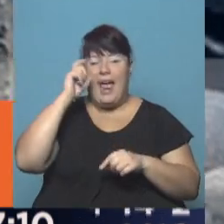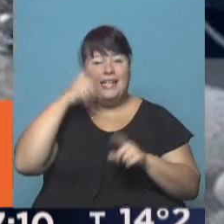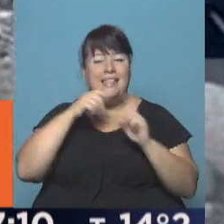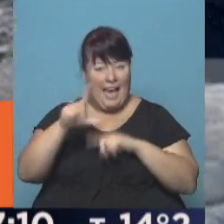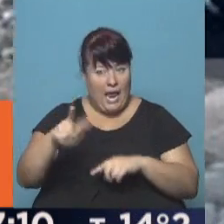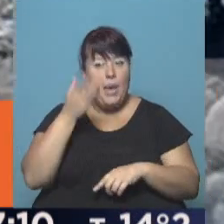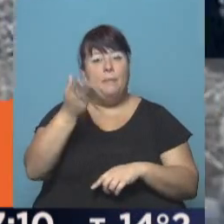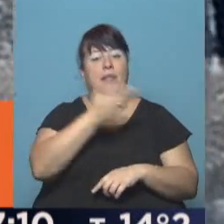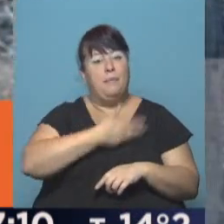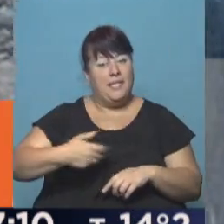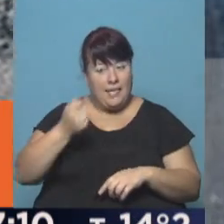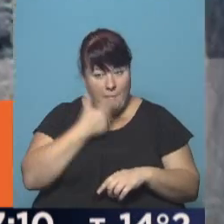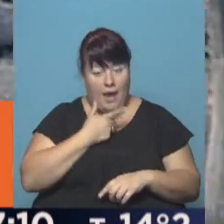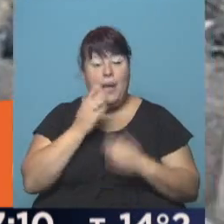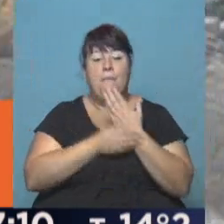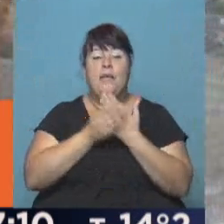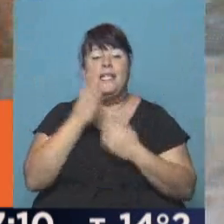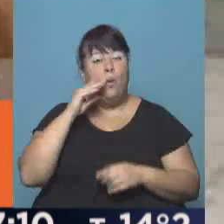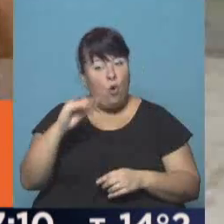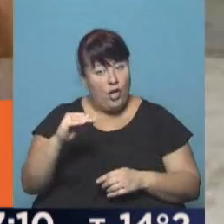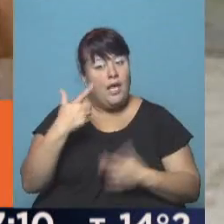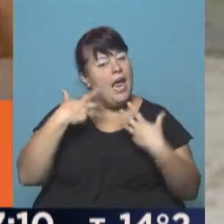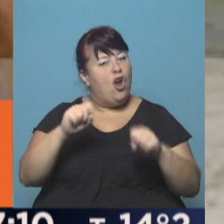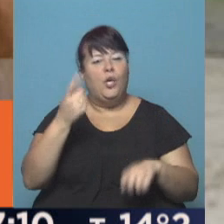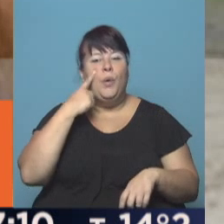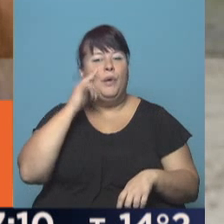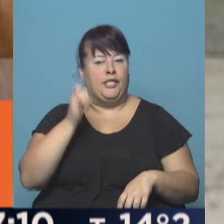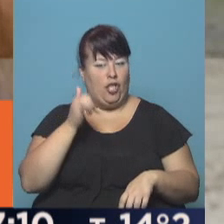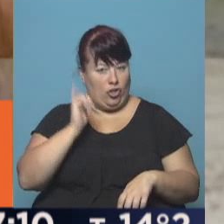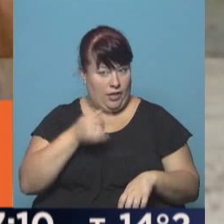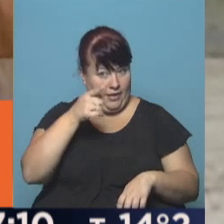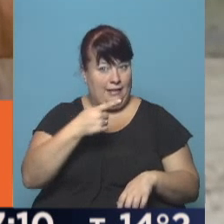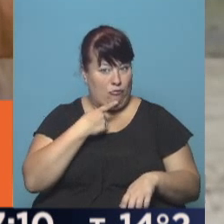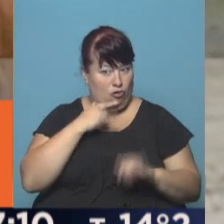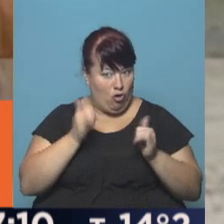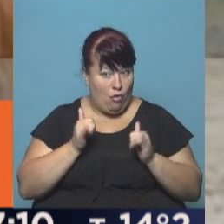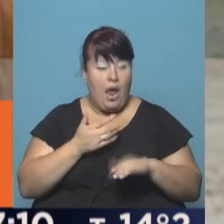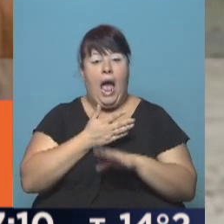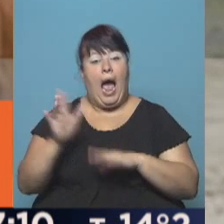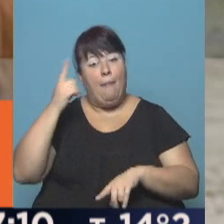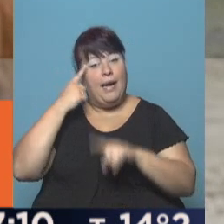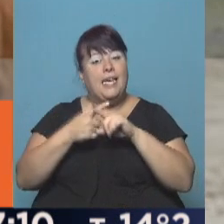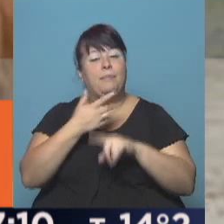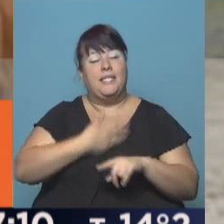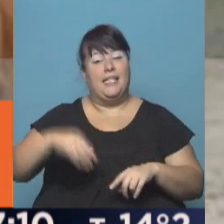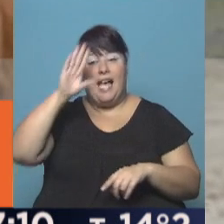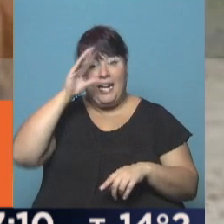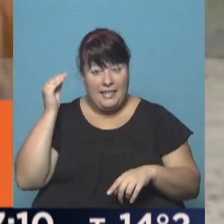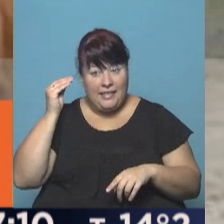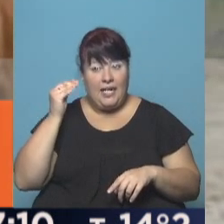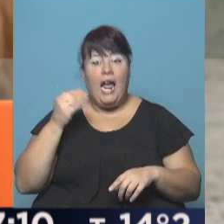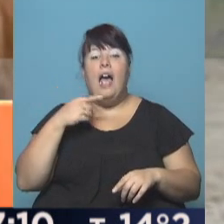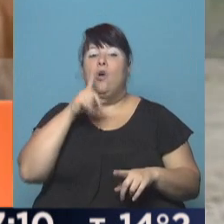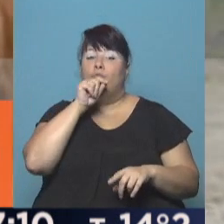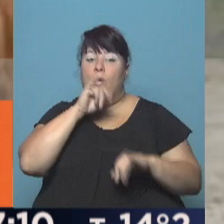pidió al presidente Macri y a la ministra Bullrich por la aparición con vida de este joven. Por su parte, la expresidenta Cristina Fernández se